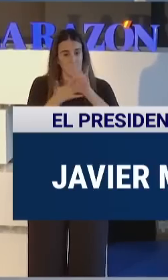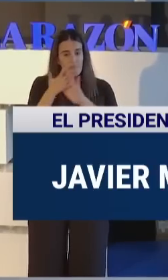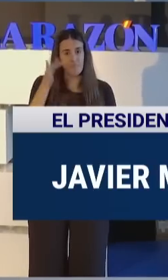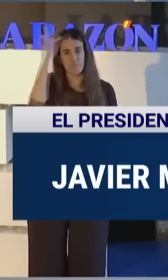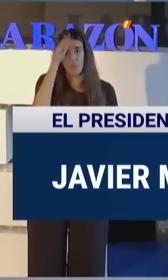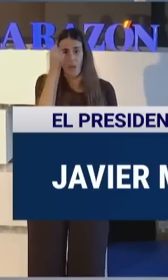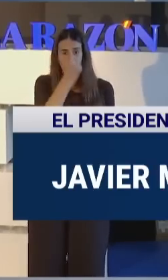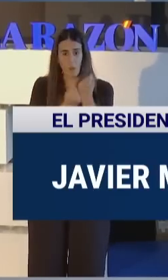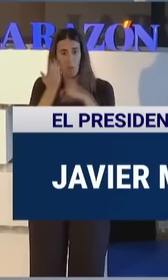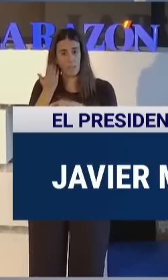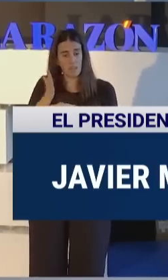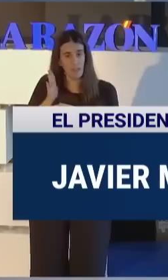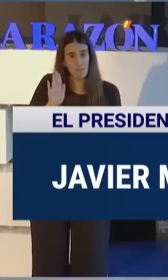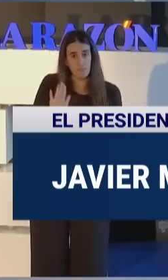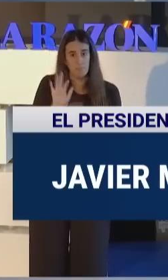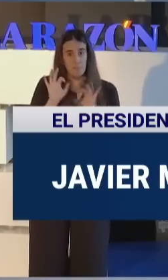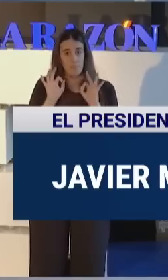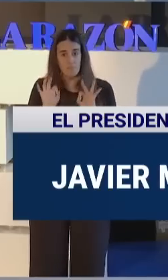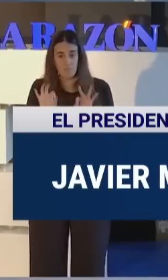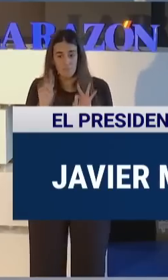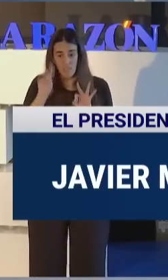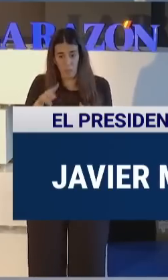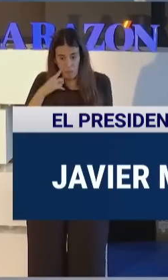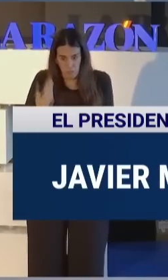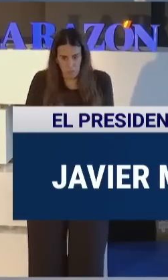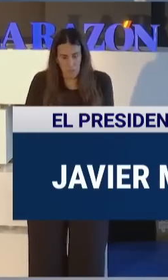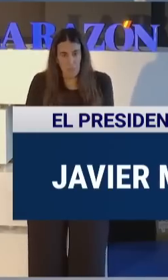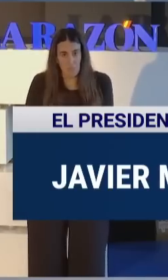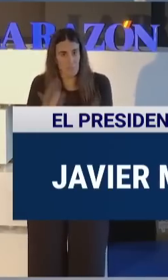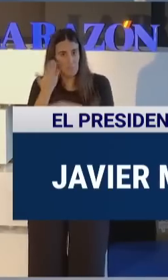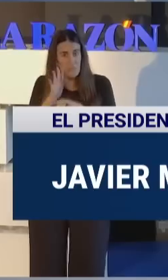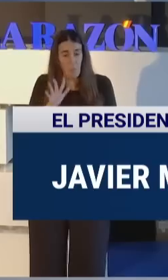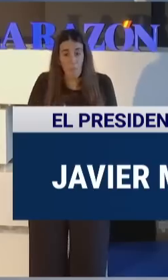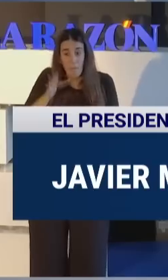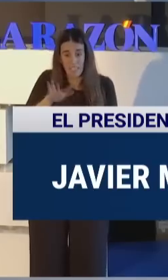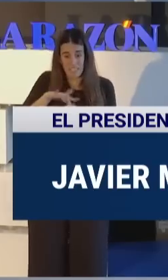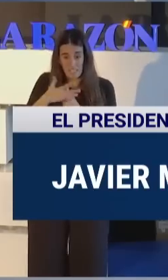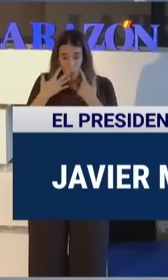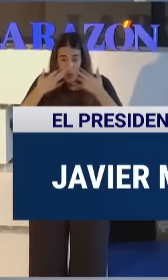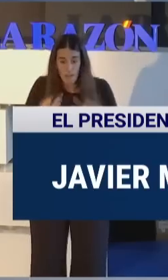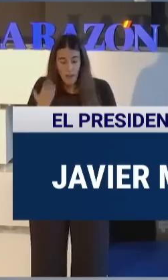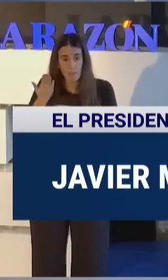del brazo, la evidencia empírica y lo que iba pasando en la realidad,